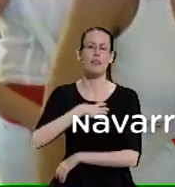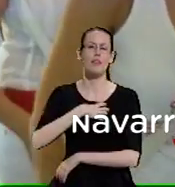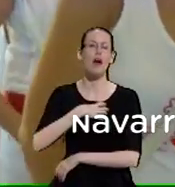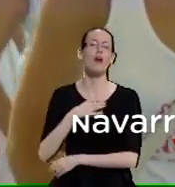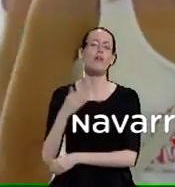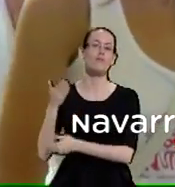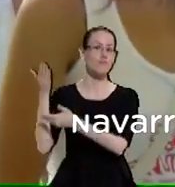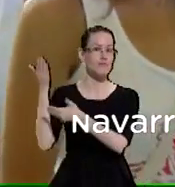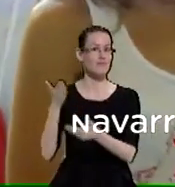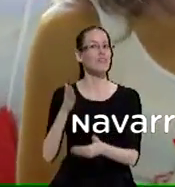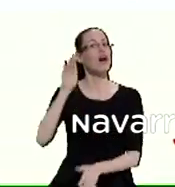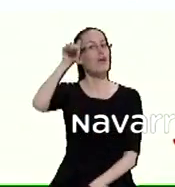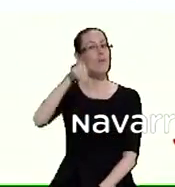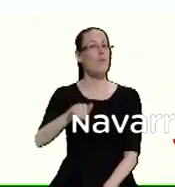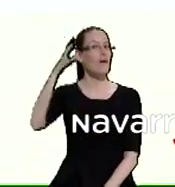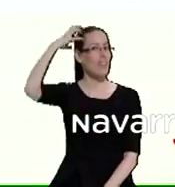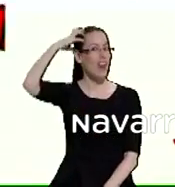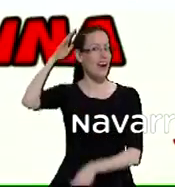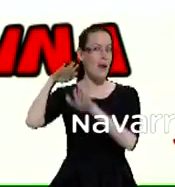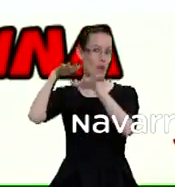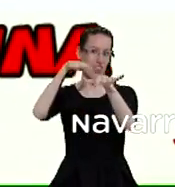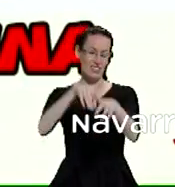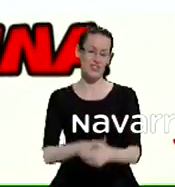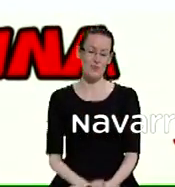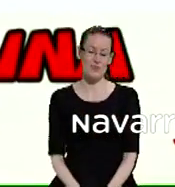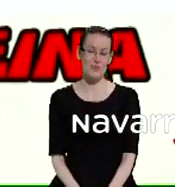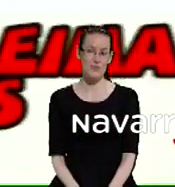la procesión de Puente la Reina.